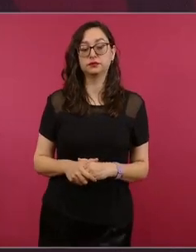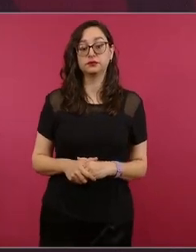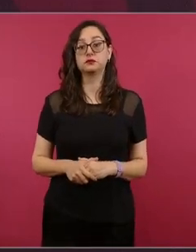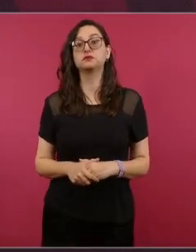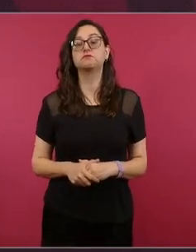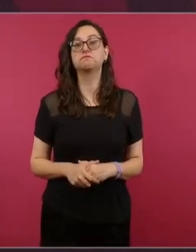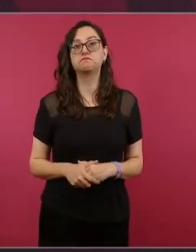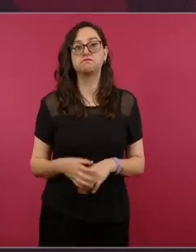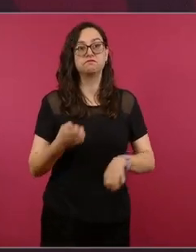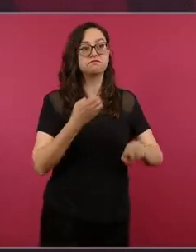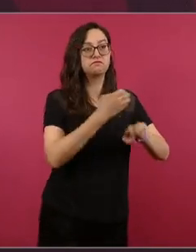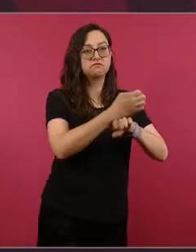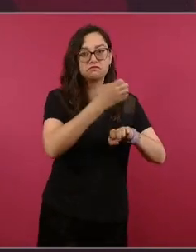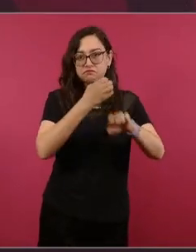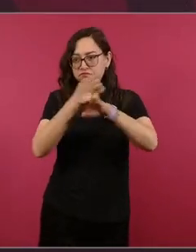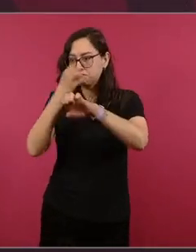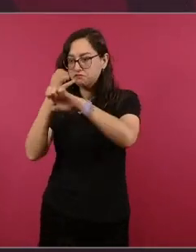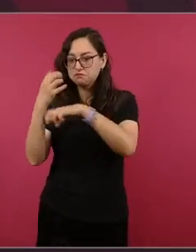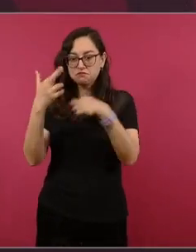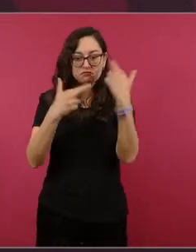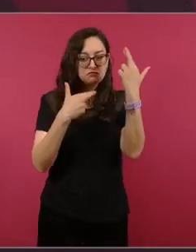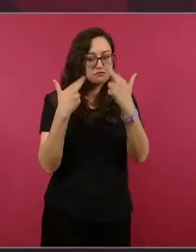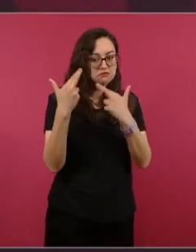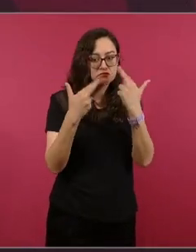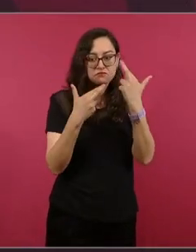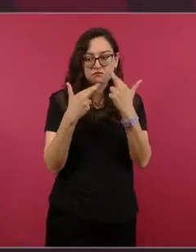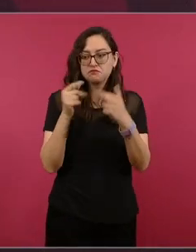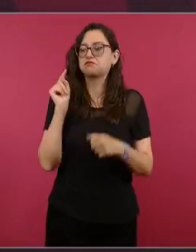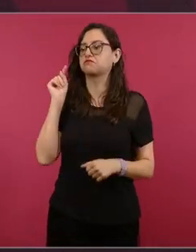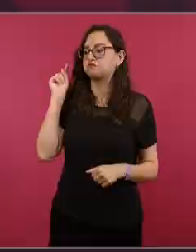decidieron hacerla en Tula,